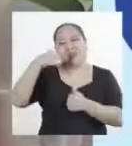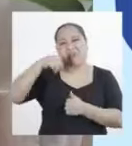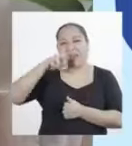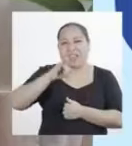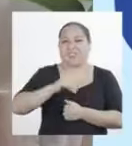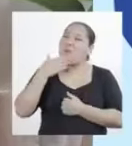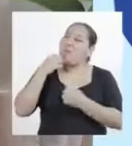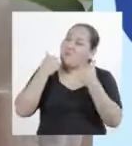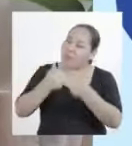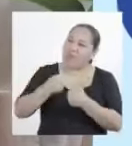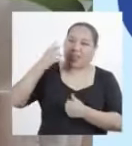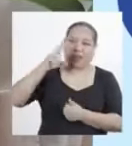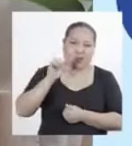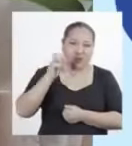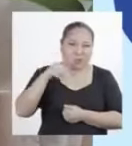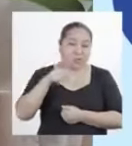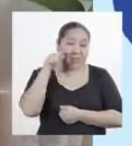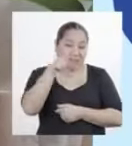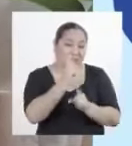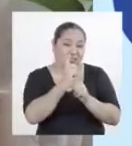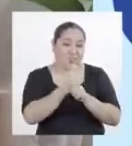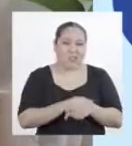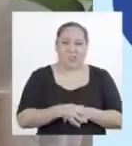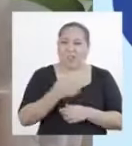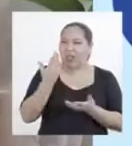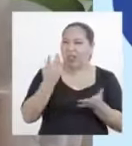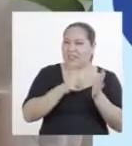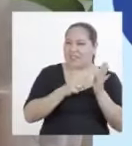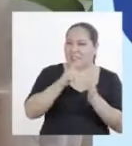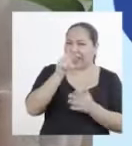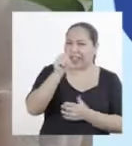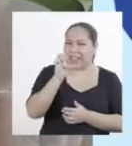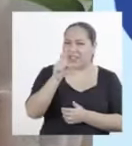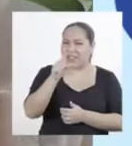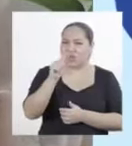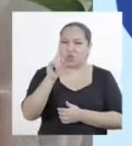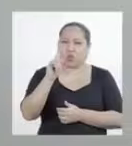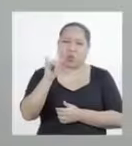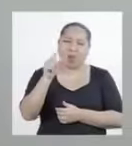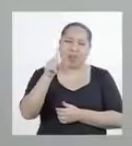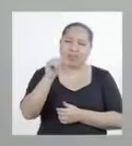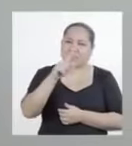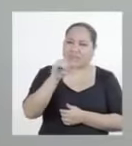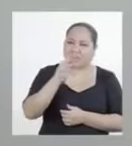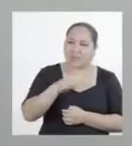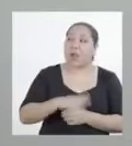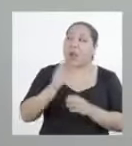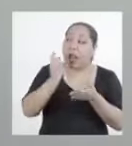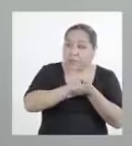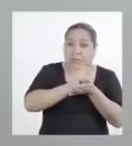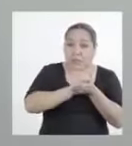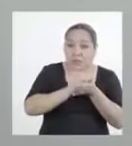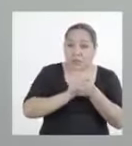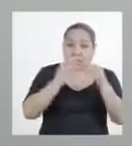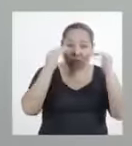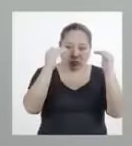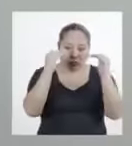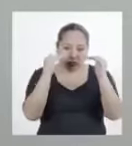Muy bien Mario Romina, eso es, precisamente ¿Y qué es la textualización? Es la redacción en sí,